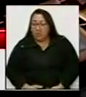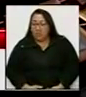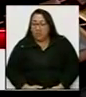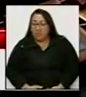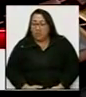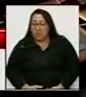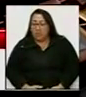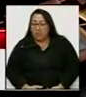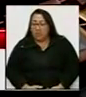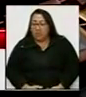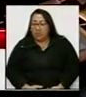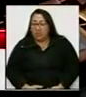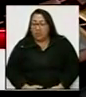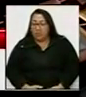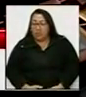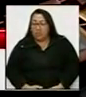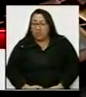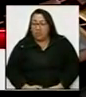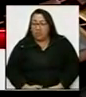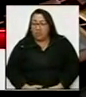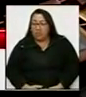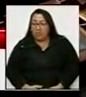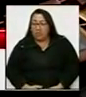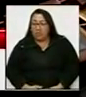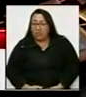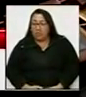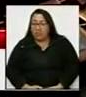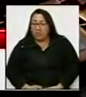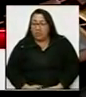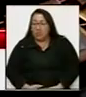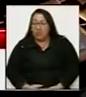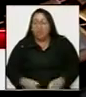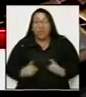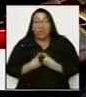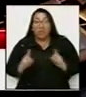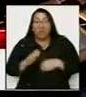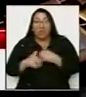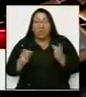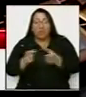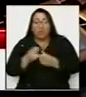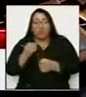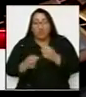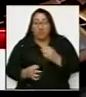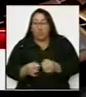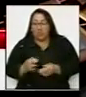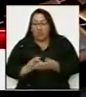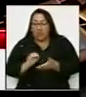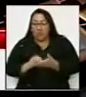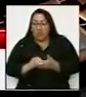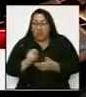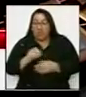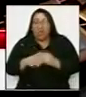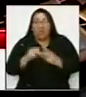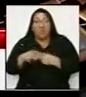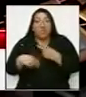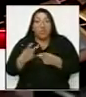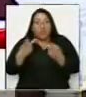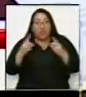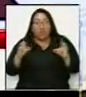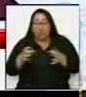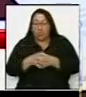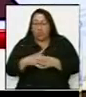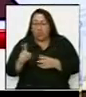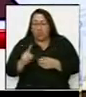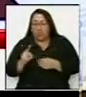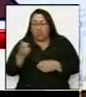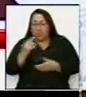el espíritu. Si ese es el espíritu. Precisamente para diferenciar del dictamen, por ejemplo, de la Comisión de Justicia, que lo establece casi como una segunda ratificación. No